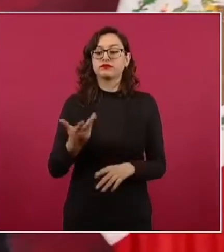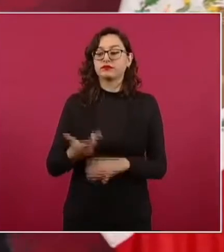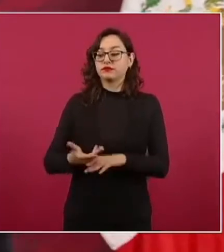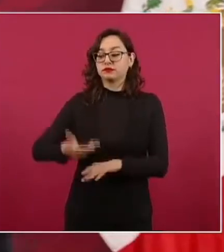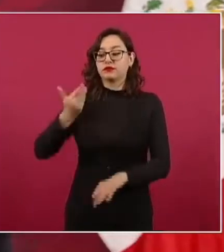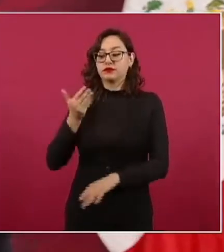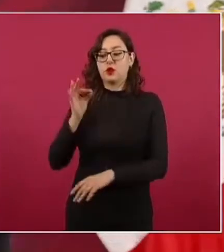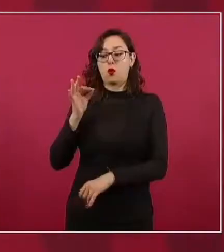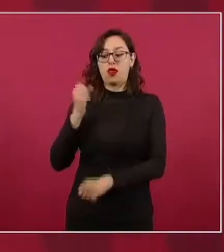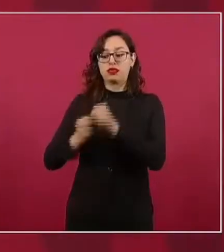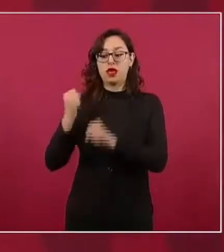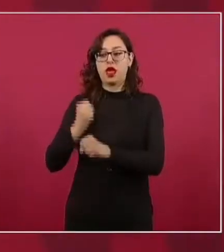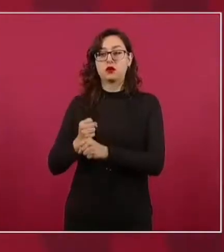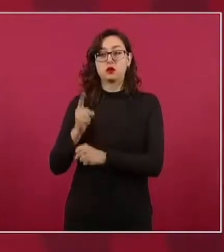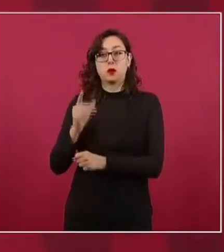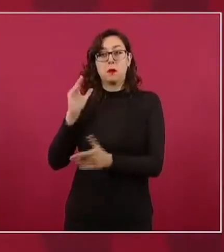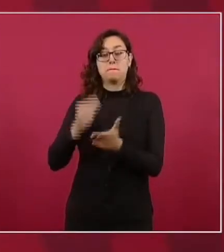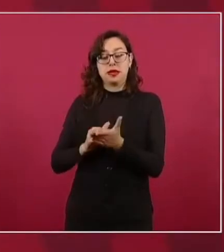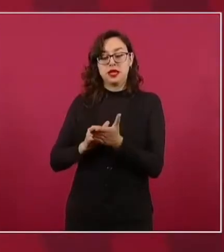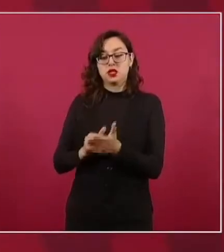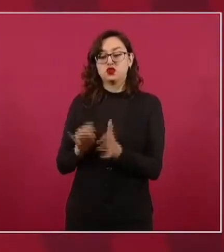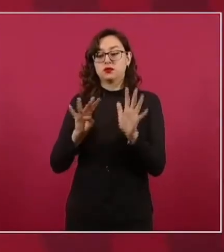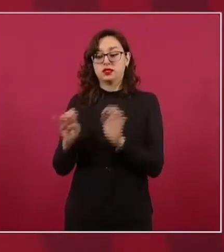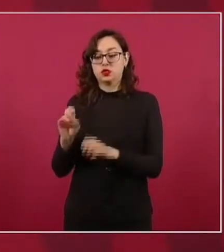tenían en 1980,